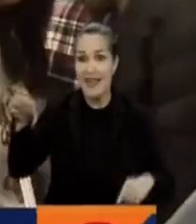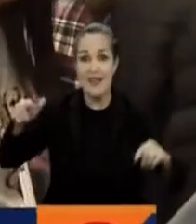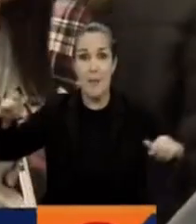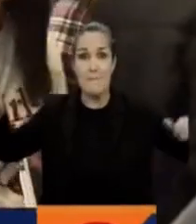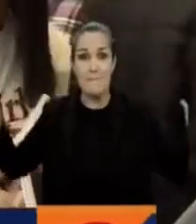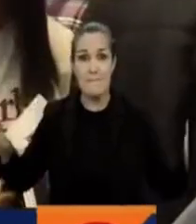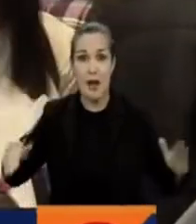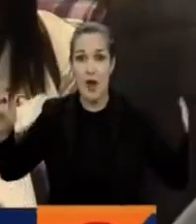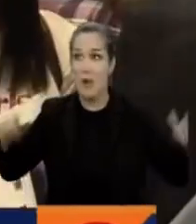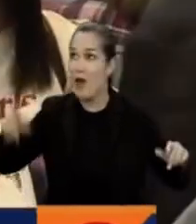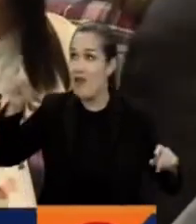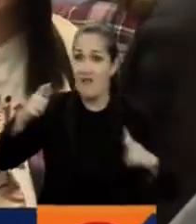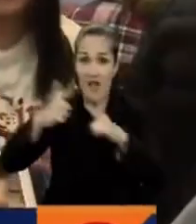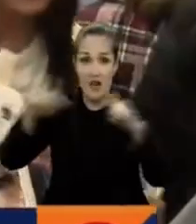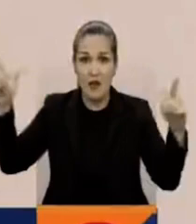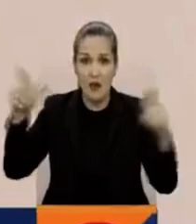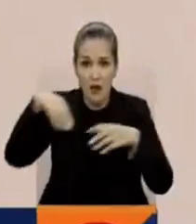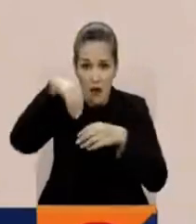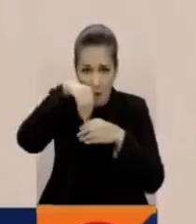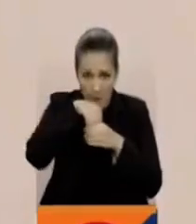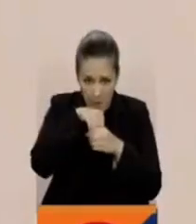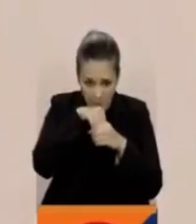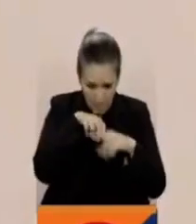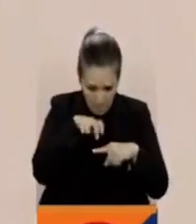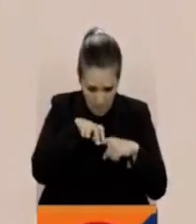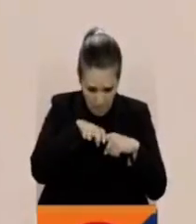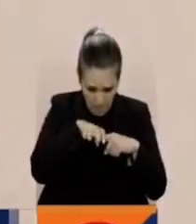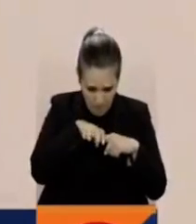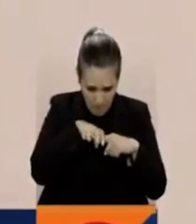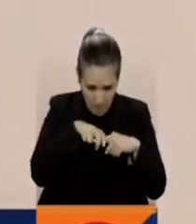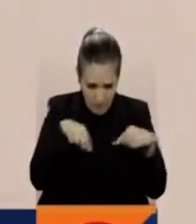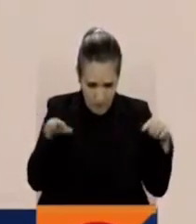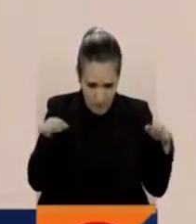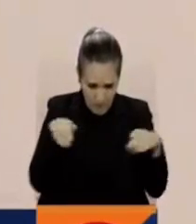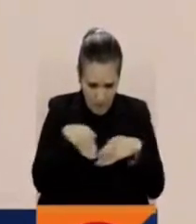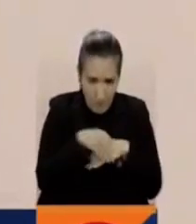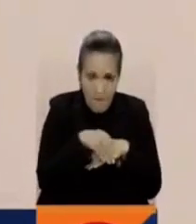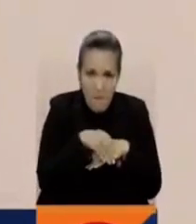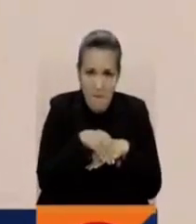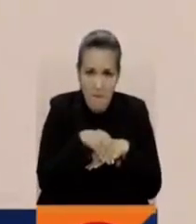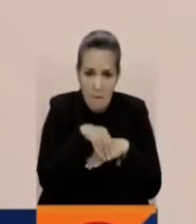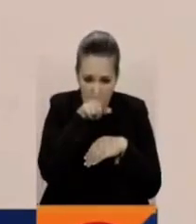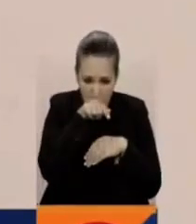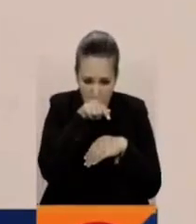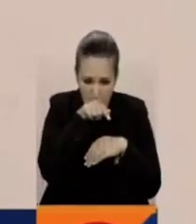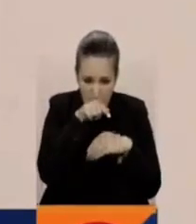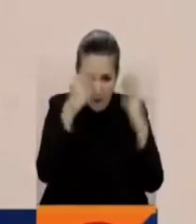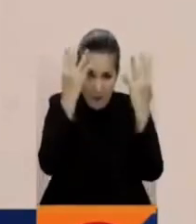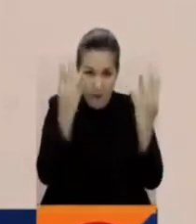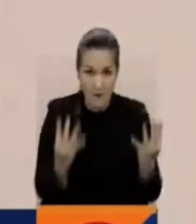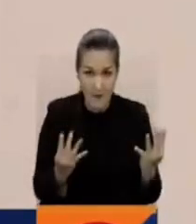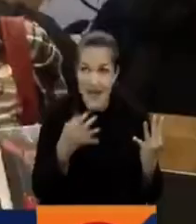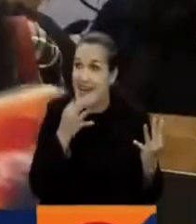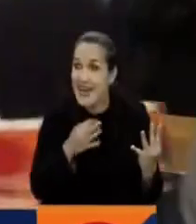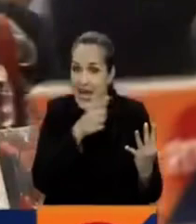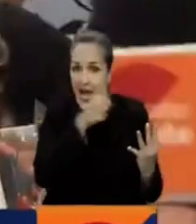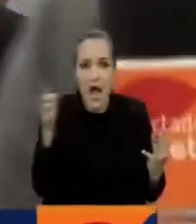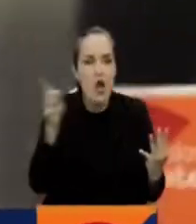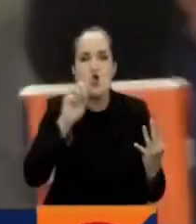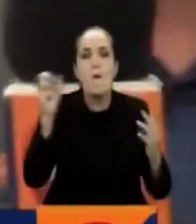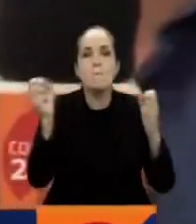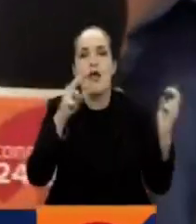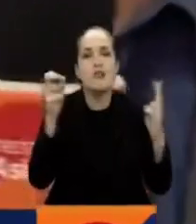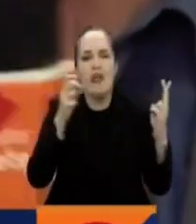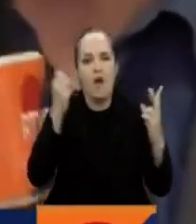debería estar libre está encerrada en una jaula y pues la jaula obviamente no es real, sino que es metafórica.